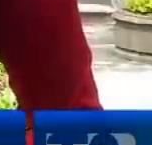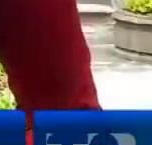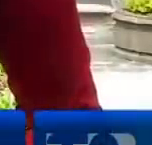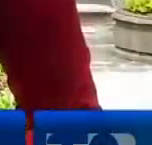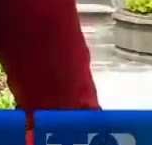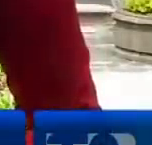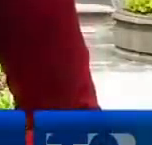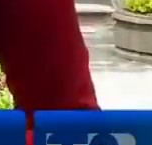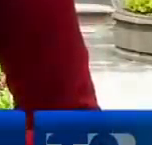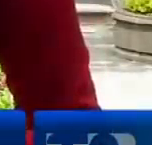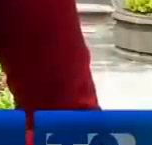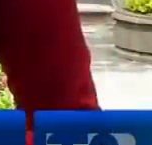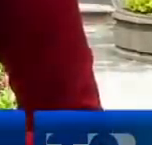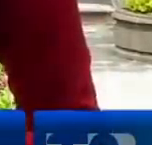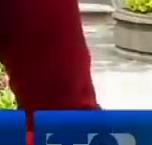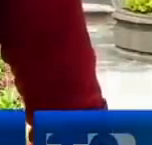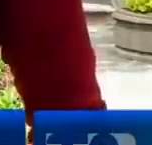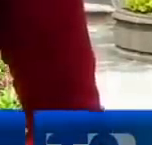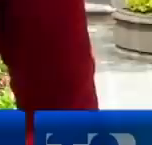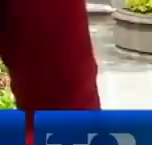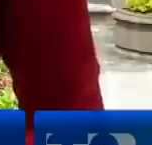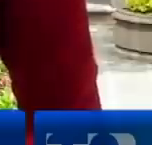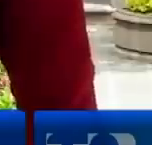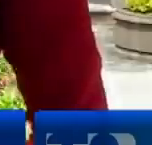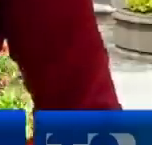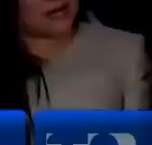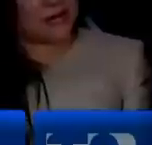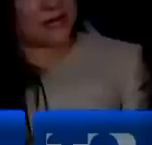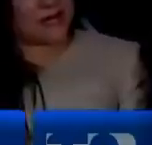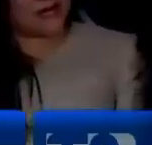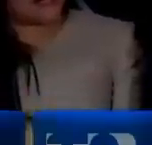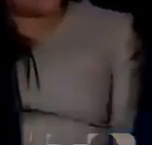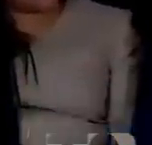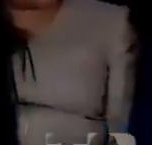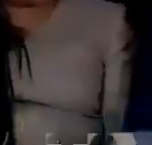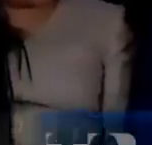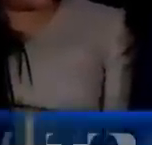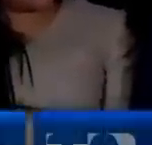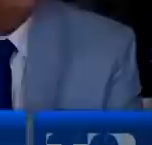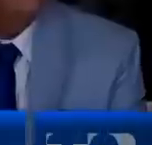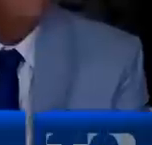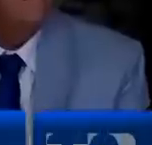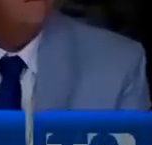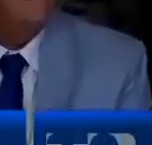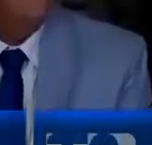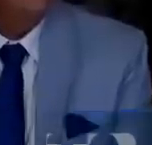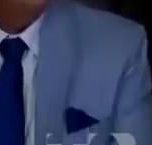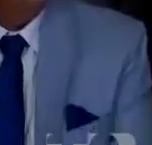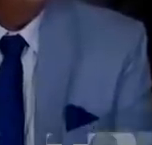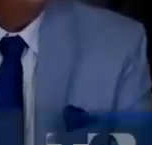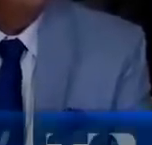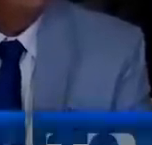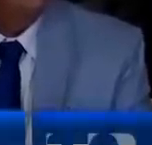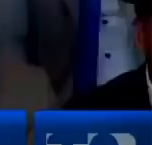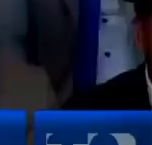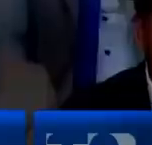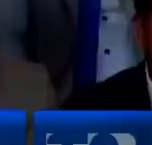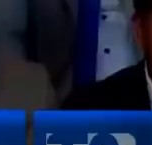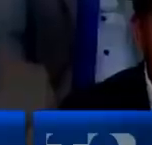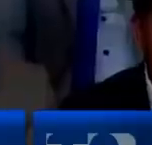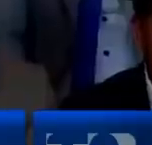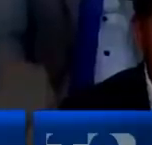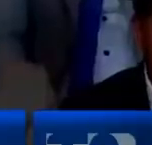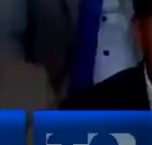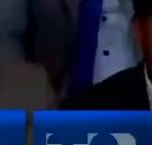compañeras en estudios, amigos televidentes, así es. 53 alcaldes de todo el país acaban de firmar un convenio de seguridad con la ministra